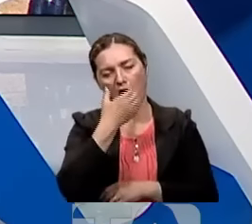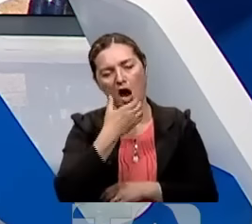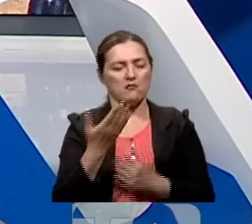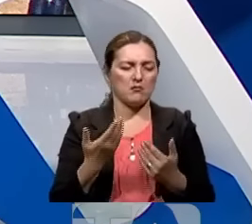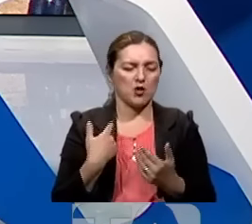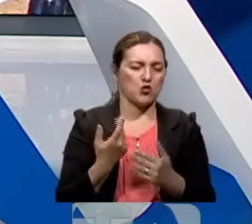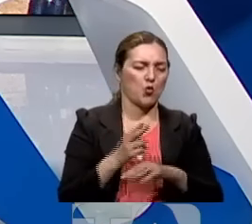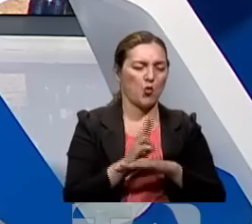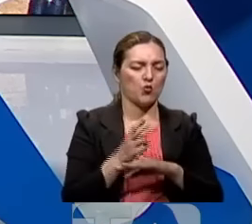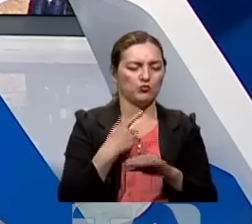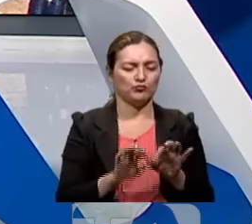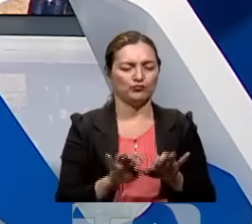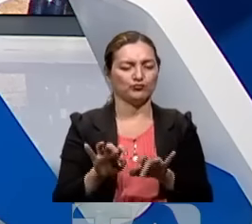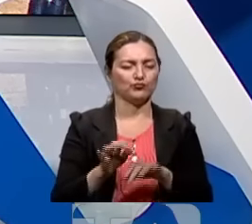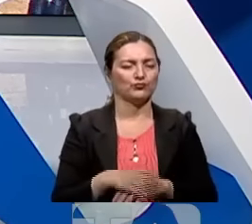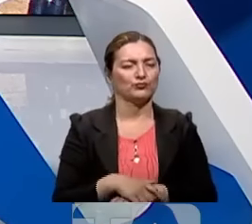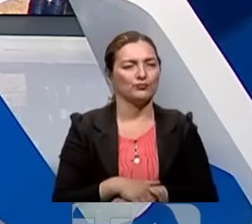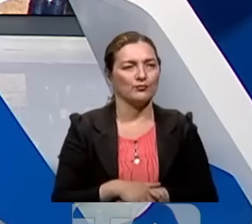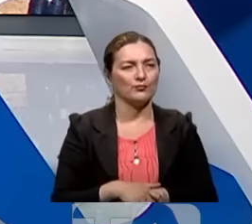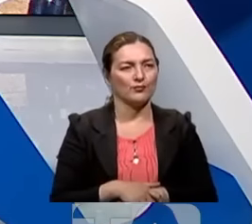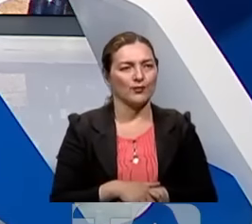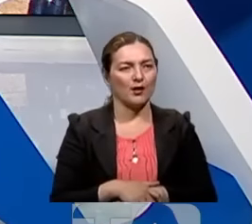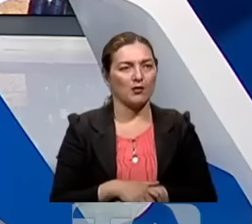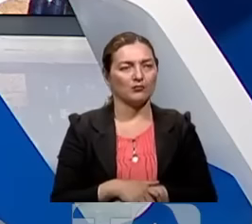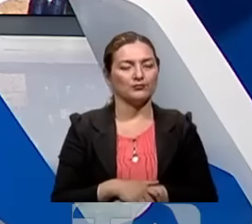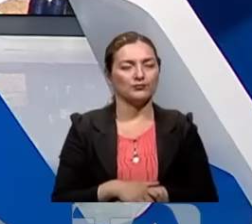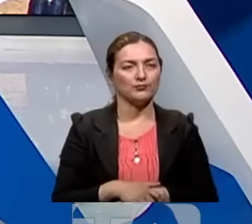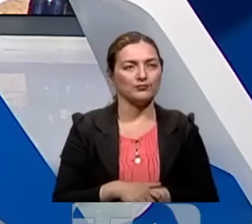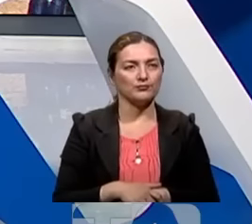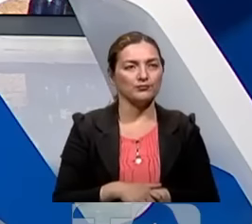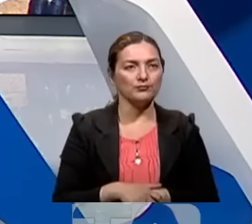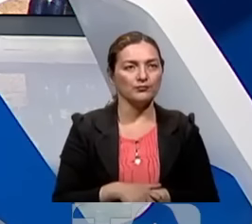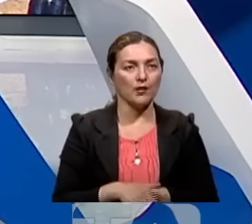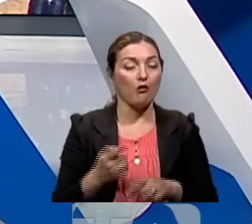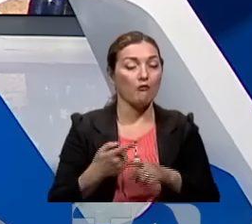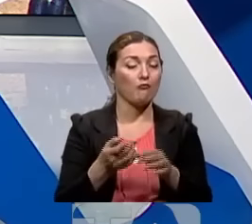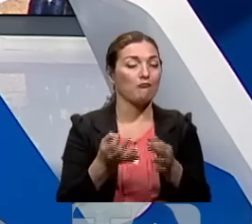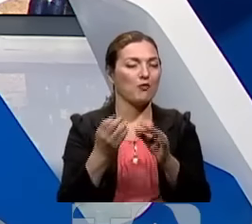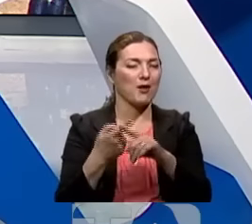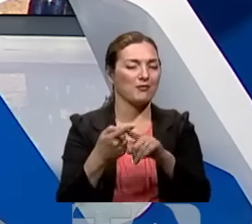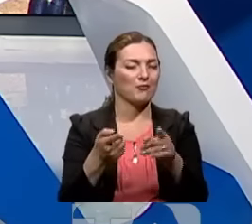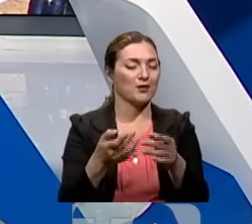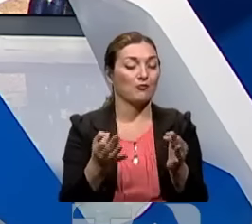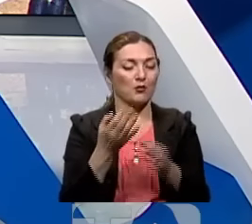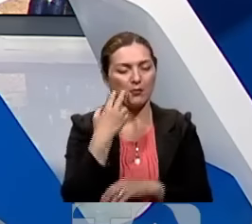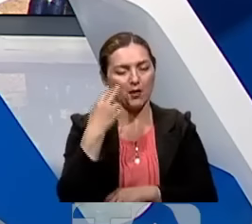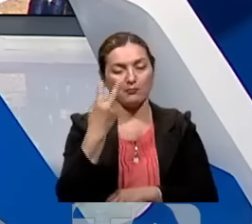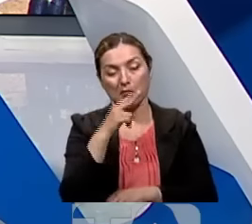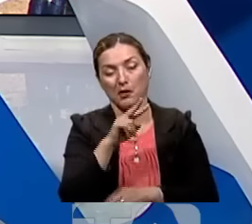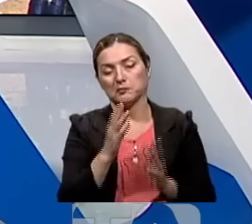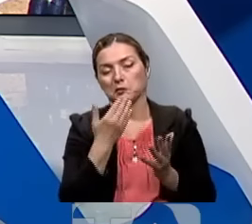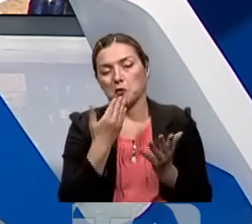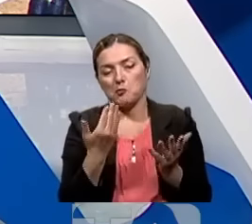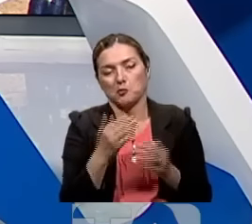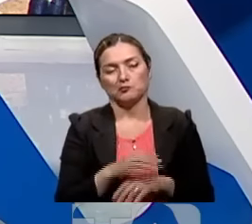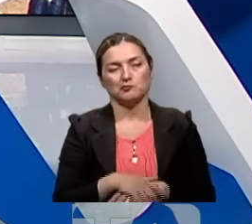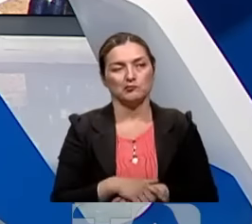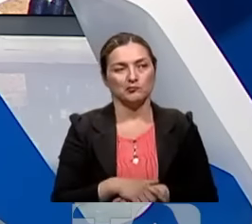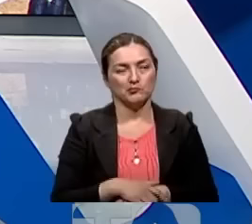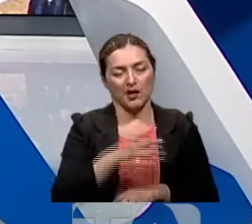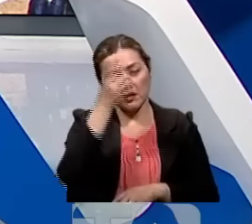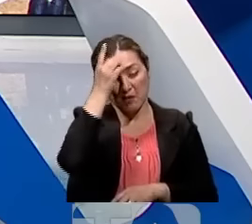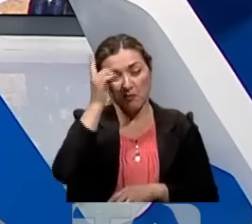de la realidad. Exacto, exacto. Para opinar al respecto. Deberían ver algunos otros mecanismos. Los esperemos que sí, para que no les compliquen. Y ya no